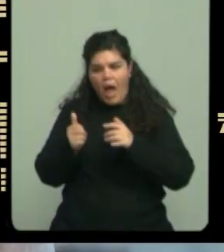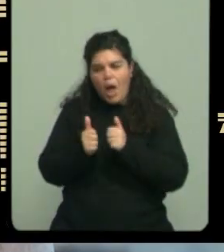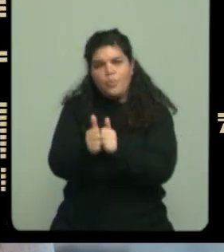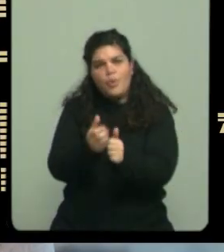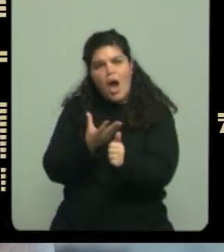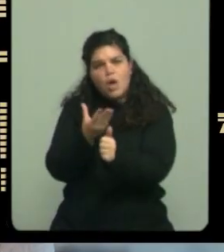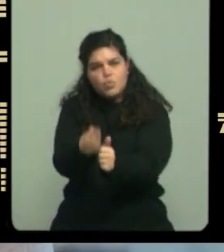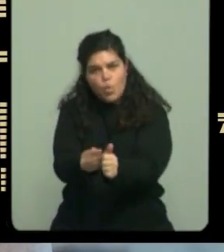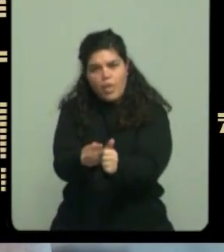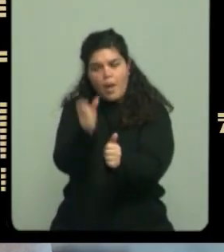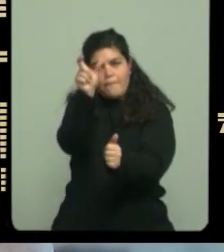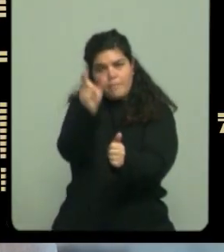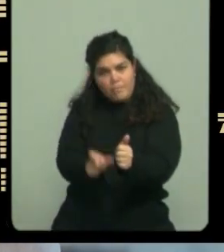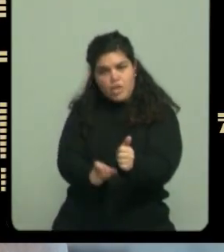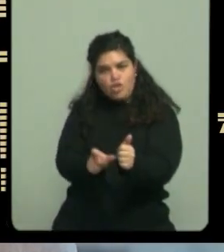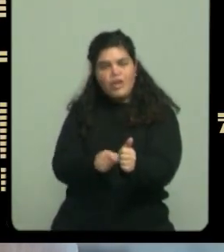para